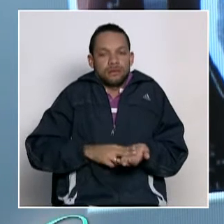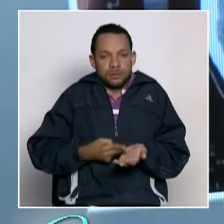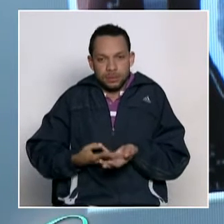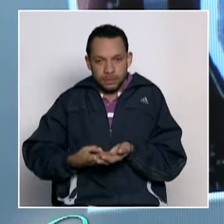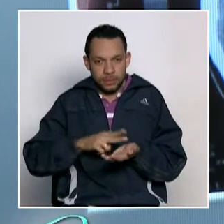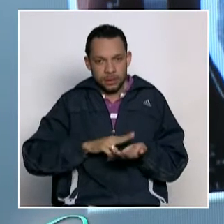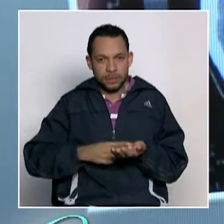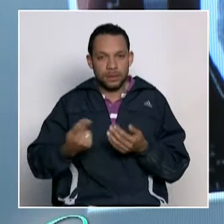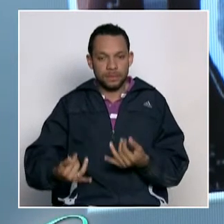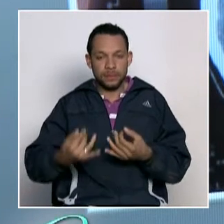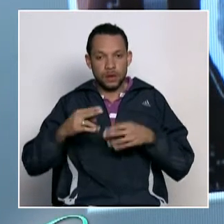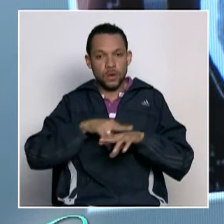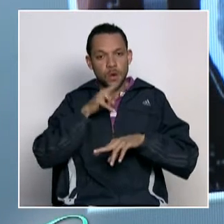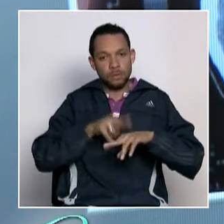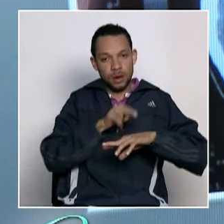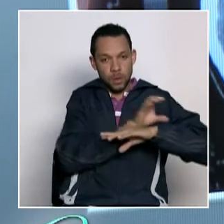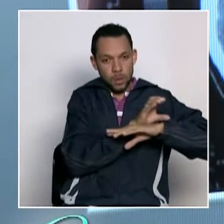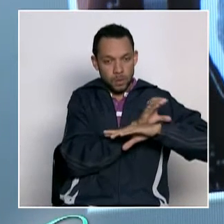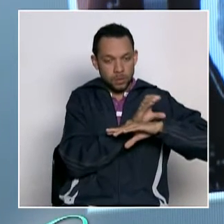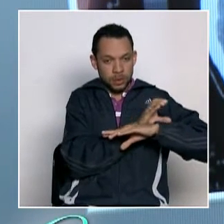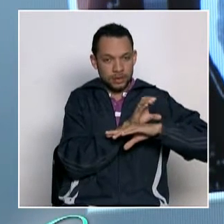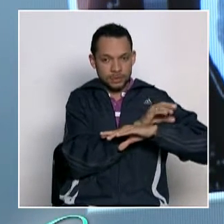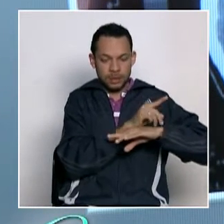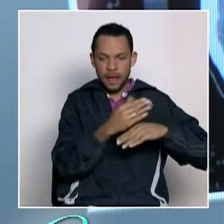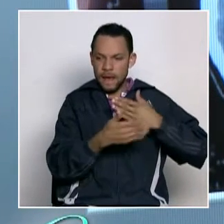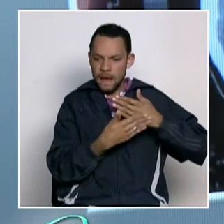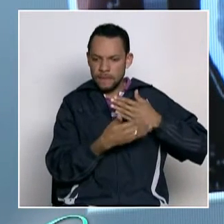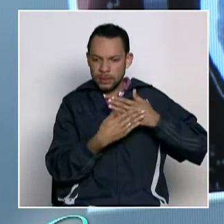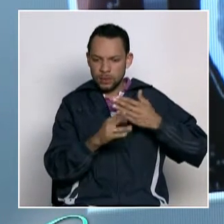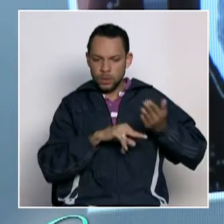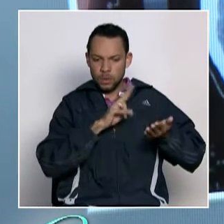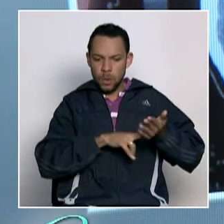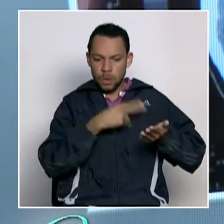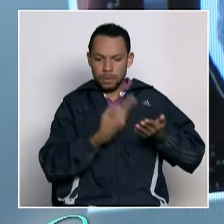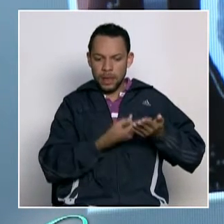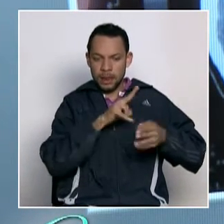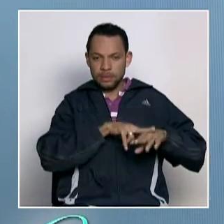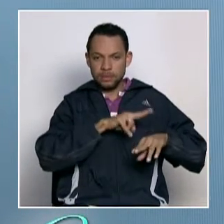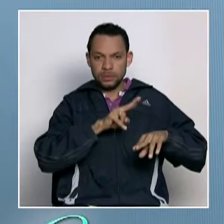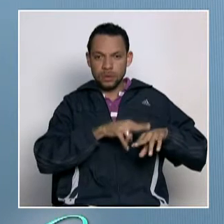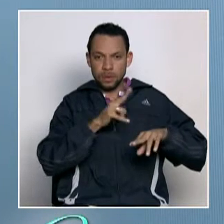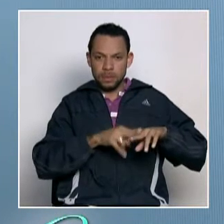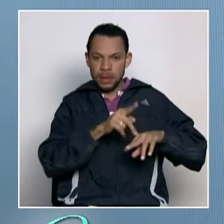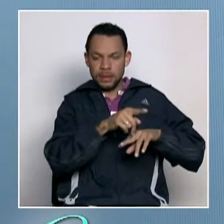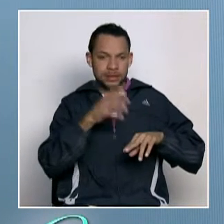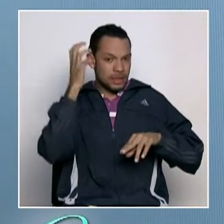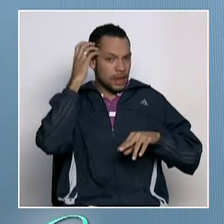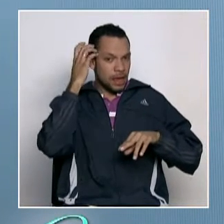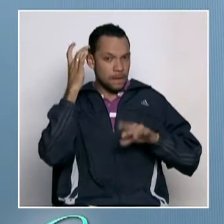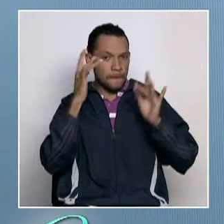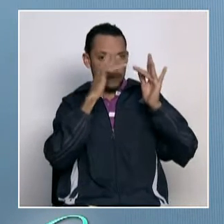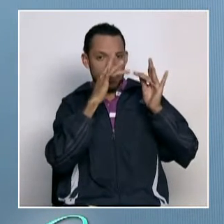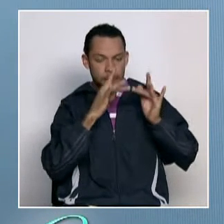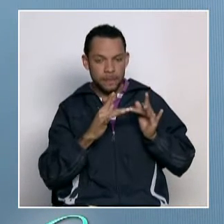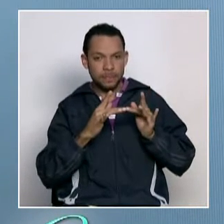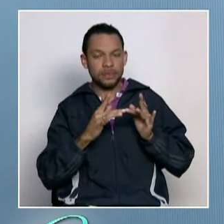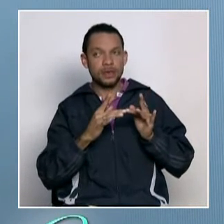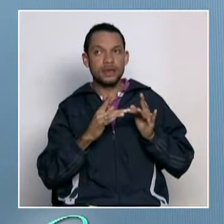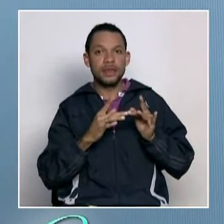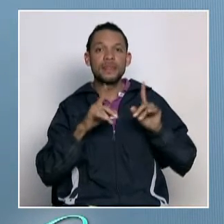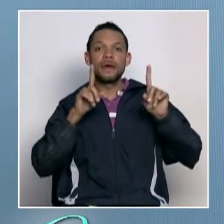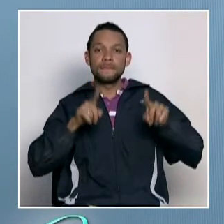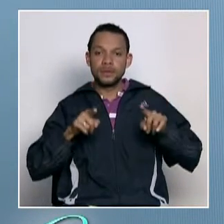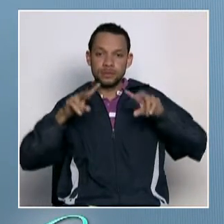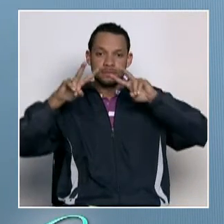computarizada y los resultados es normal, pero sigue siendo epiléptico para la medicina, ¿no? Se le hace el electroencefalograma al